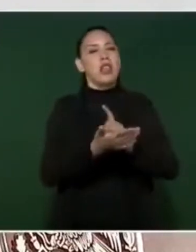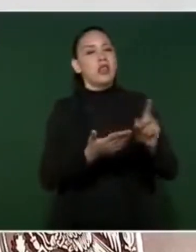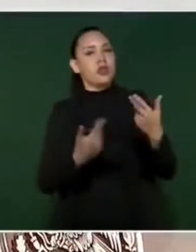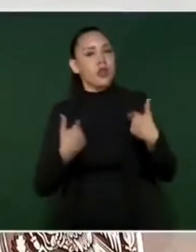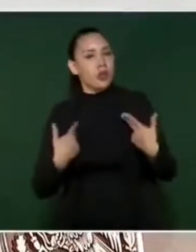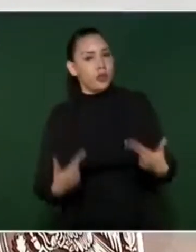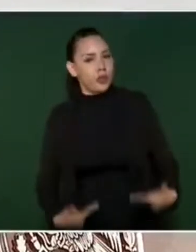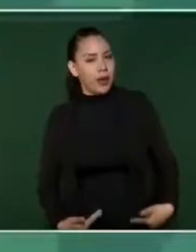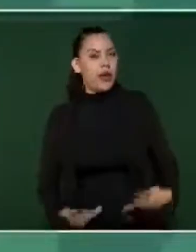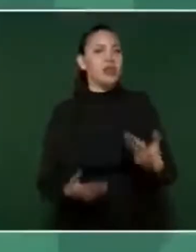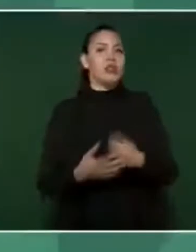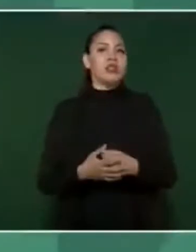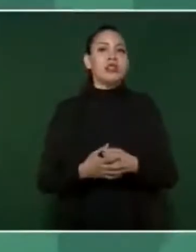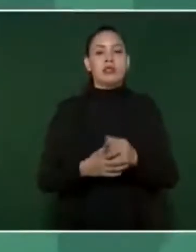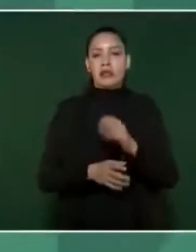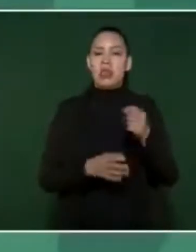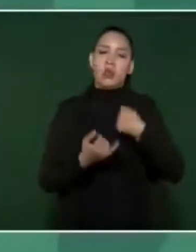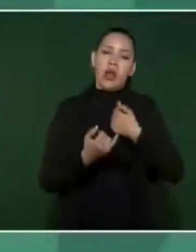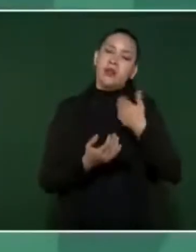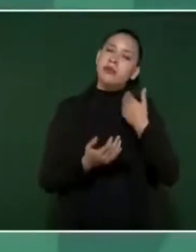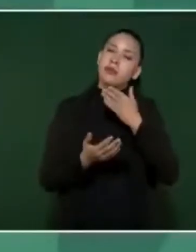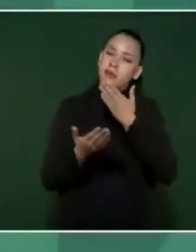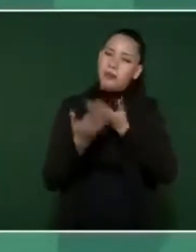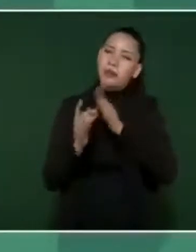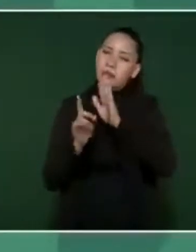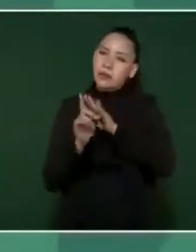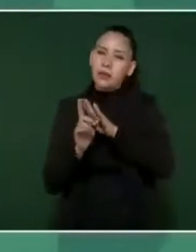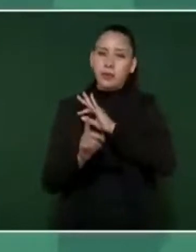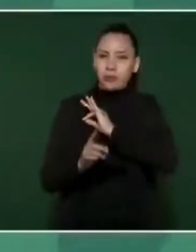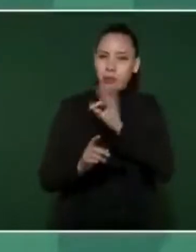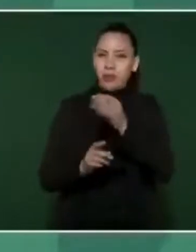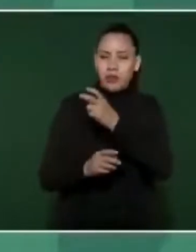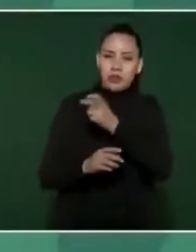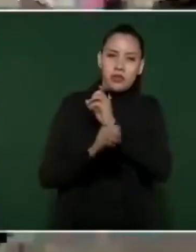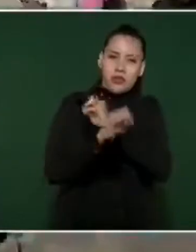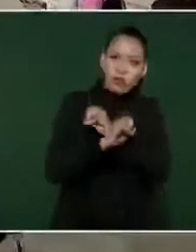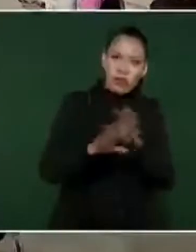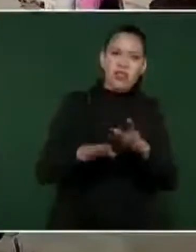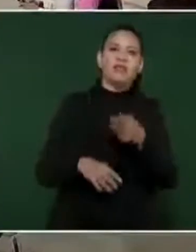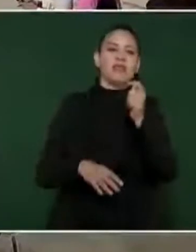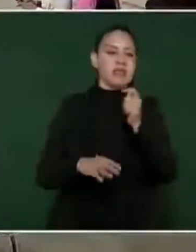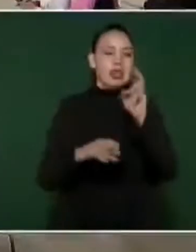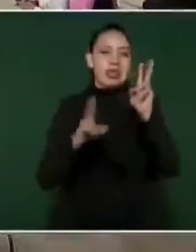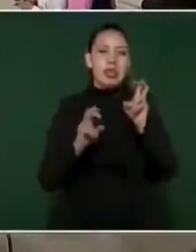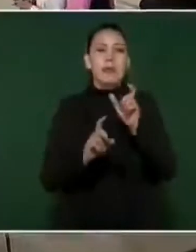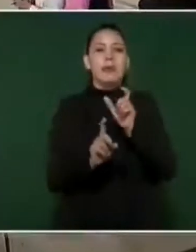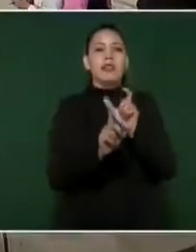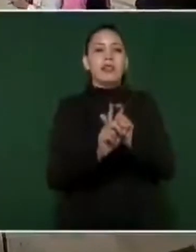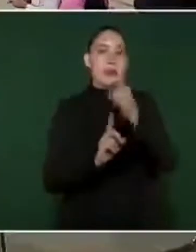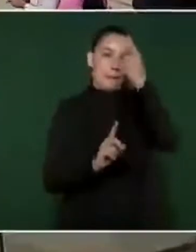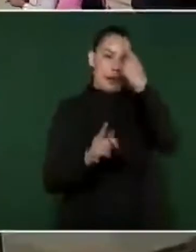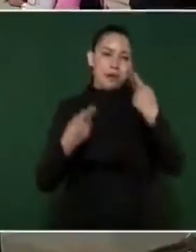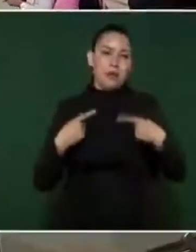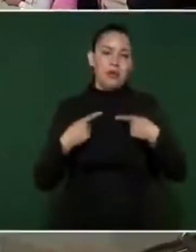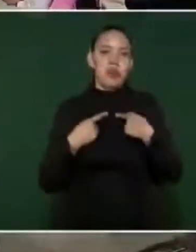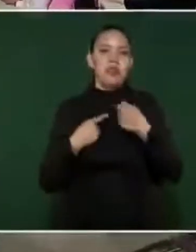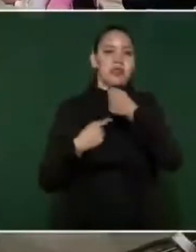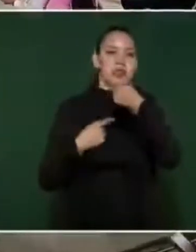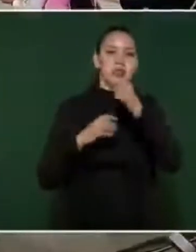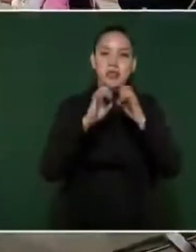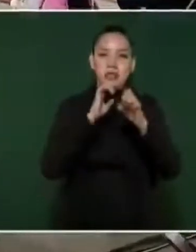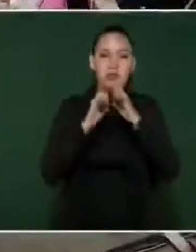pedí que informara sobre el mecanismo de protección, porque nos los han pedido.